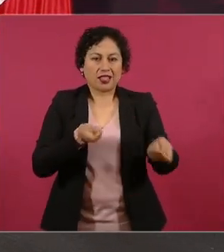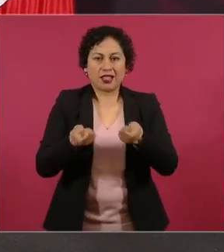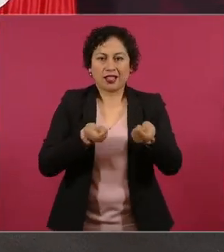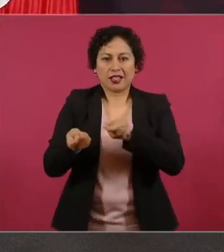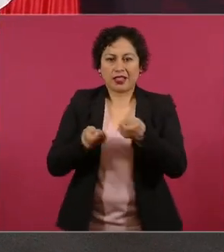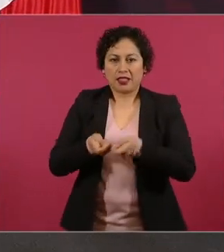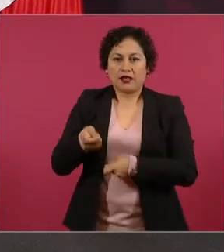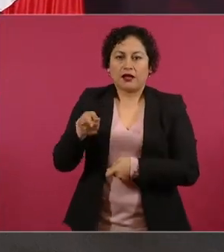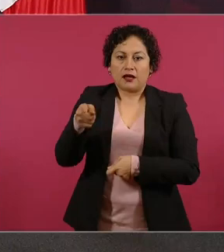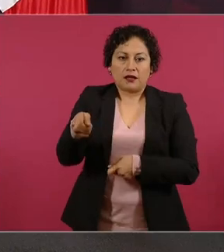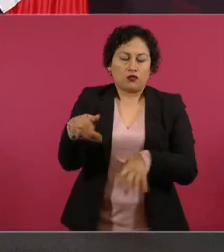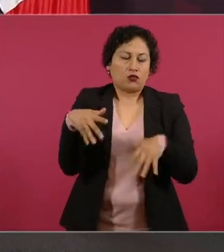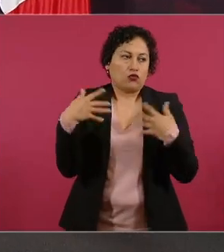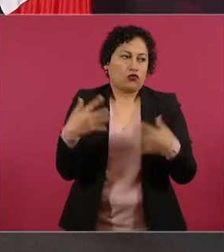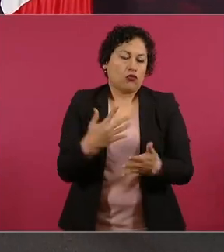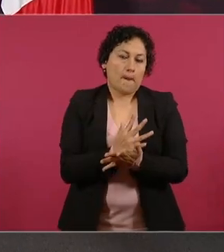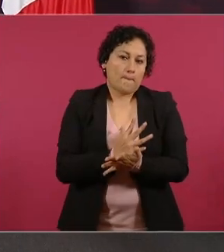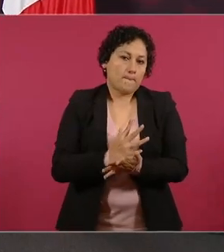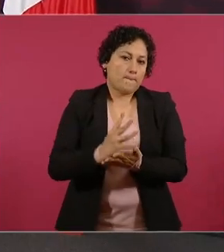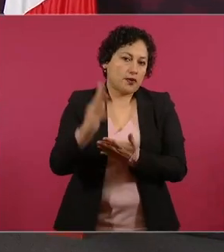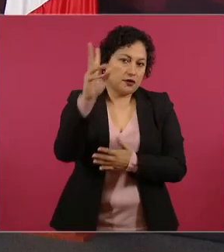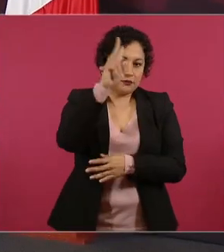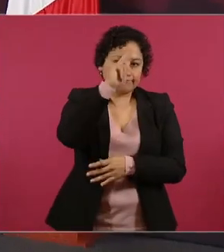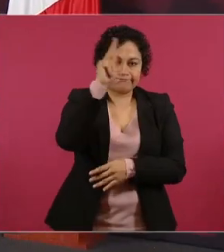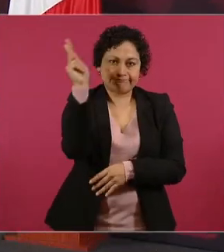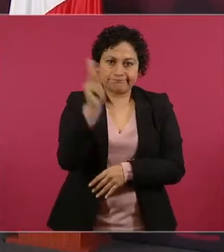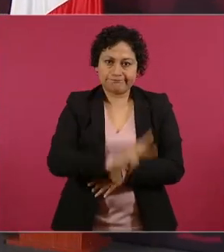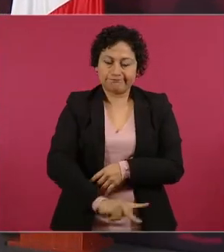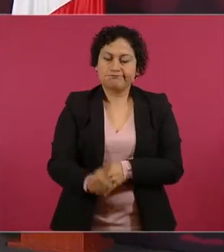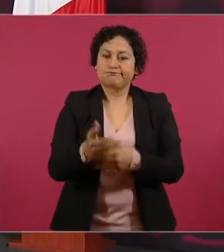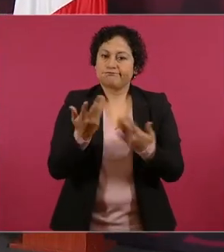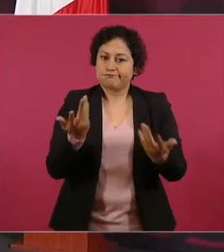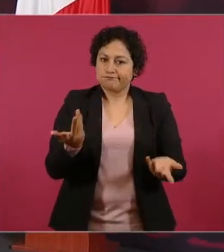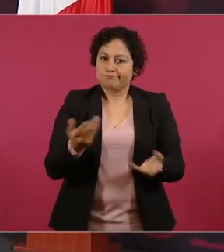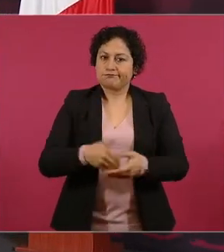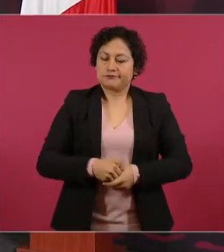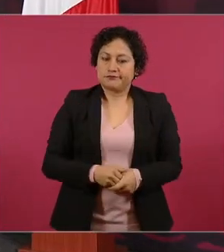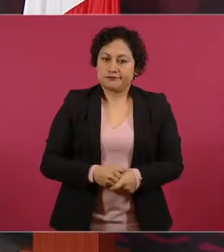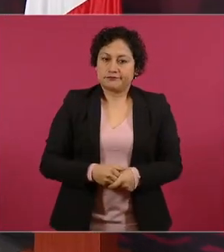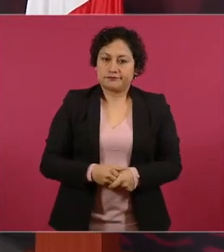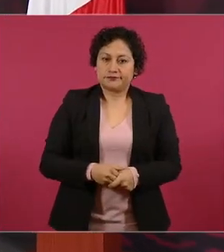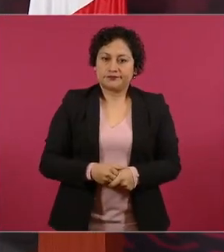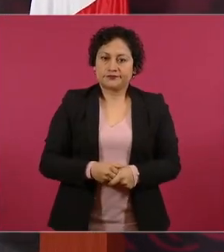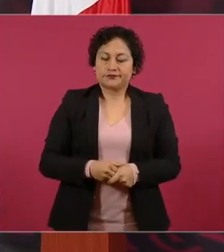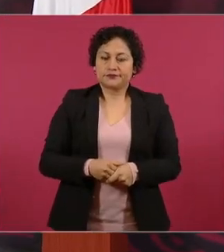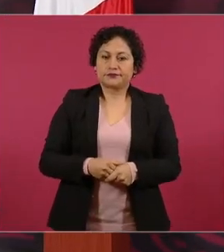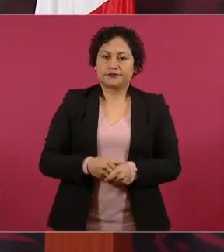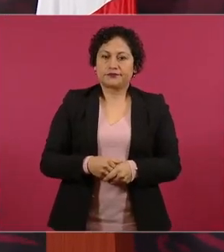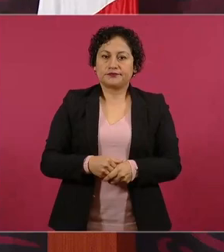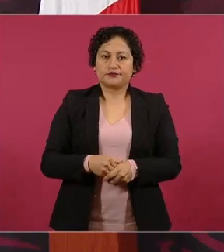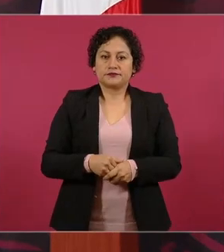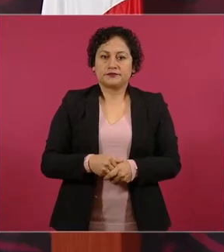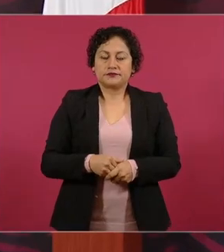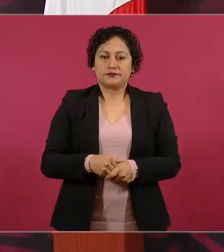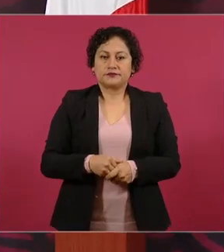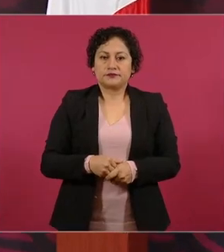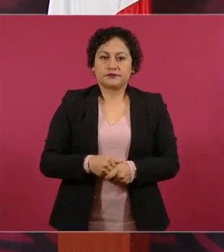muy acaparados, muy alineados con